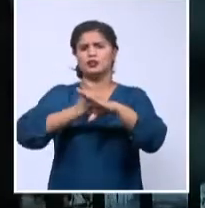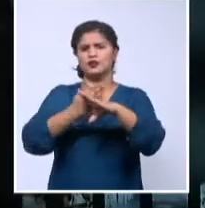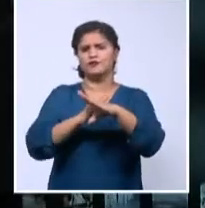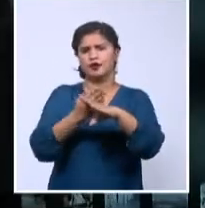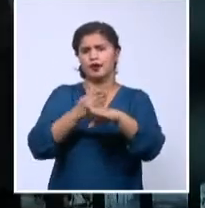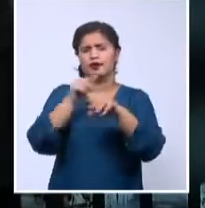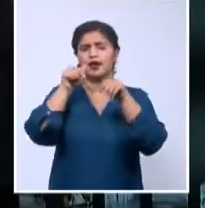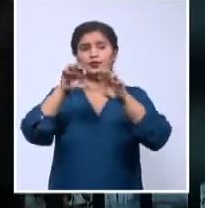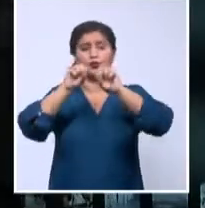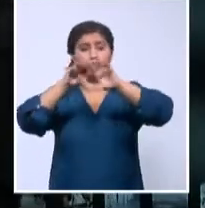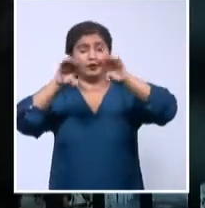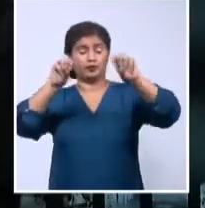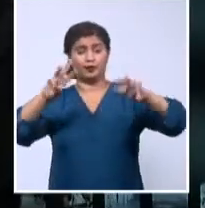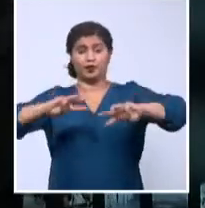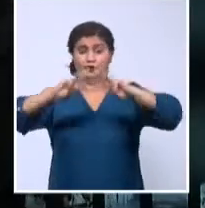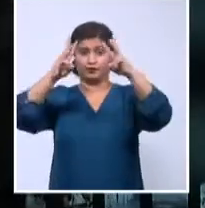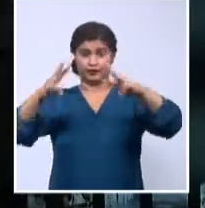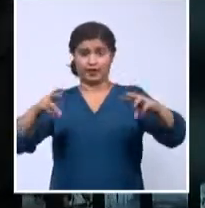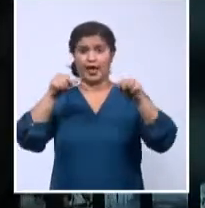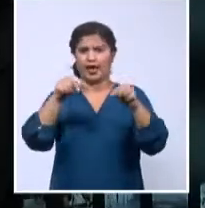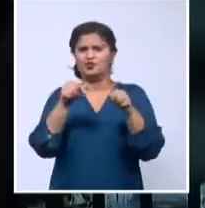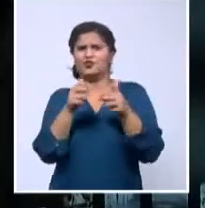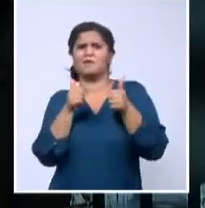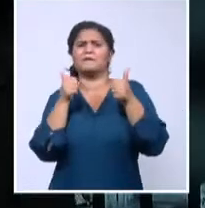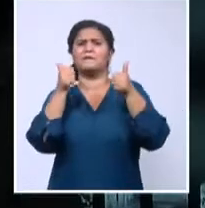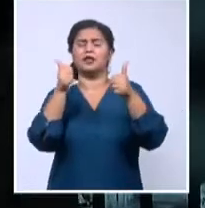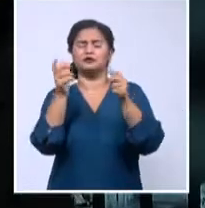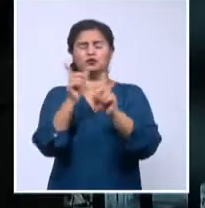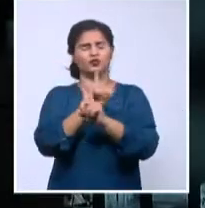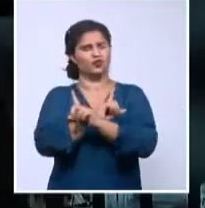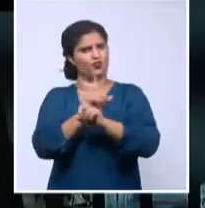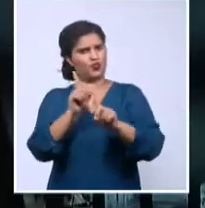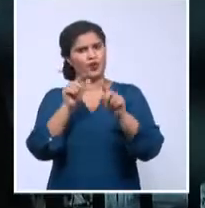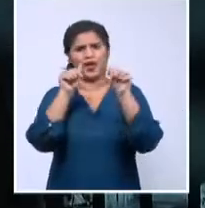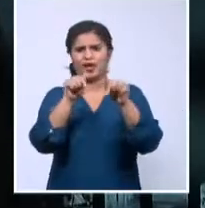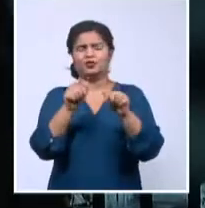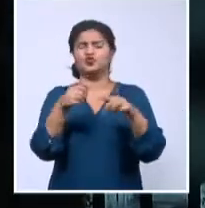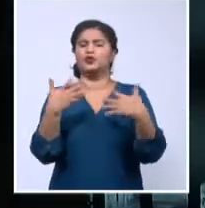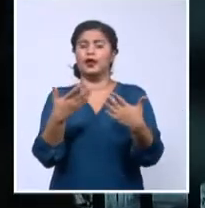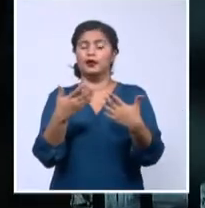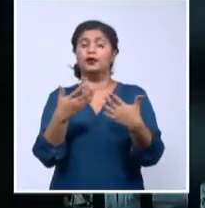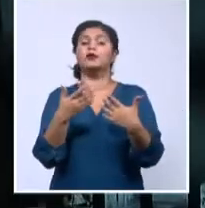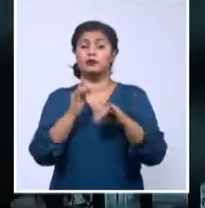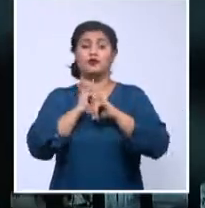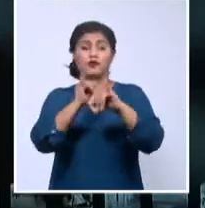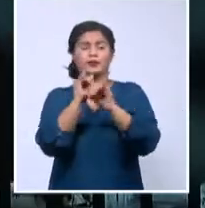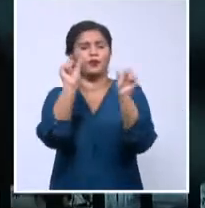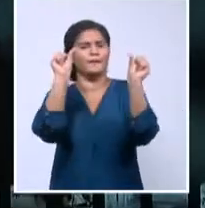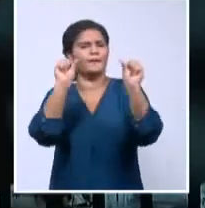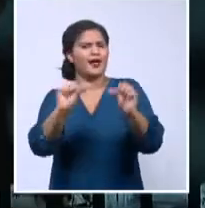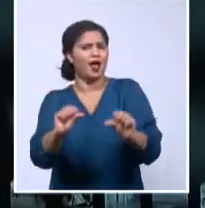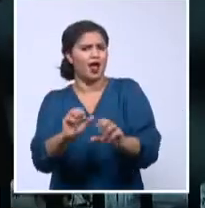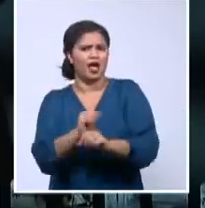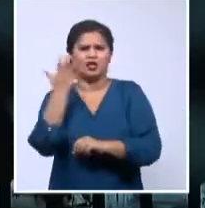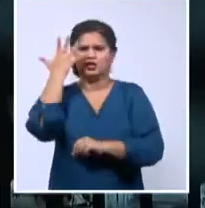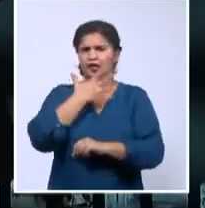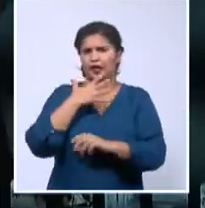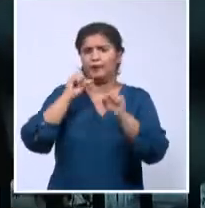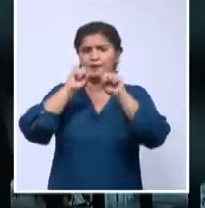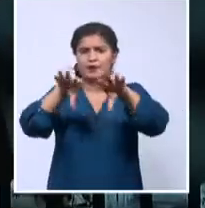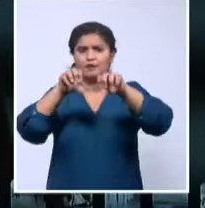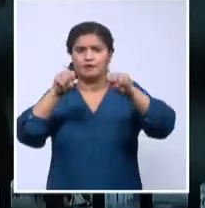medios. No los medios oficialistas como algunos han estado acusando, pero eso asimismo, con algún que